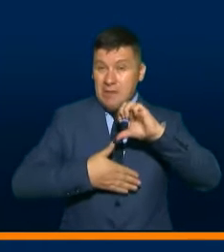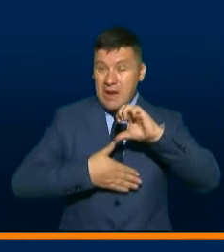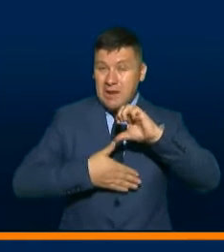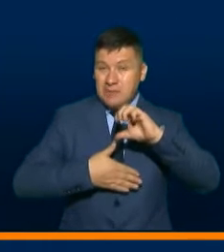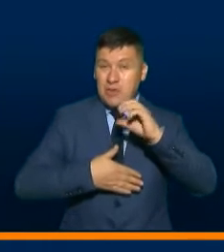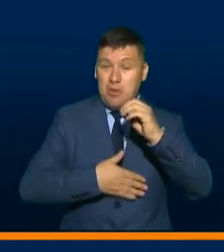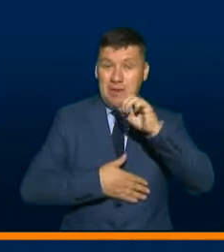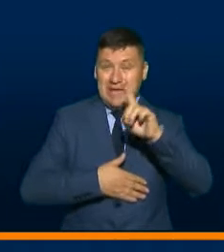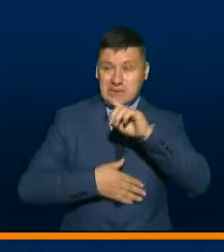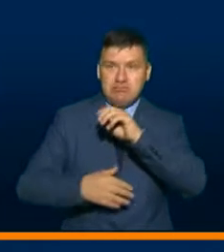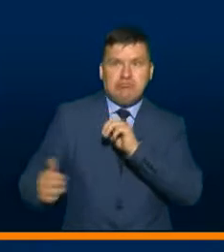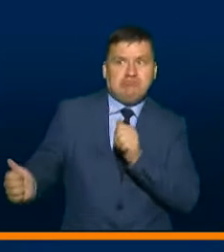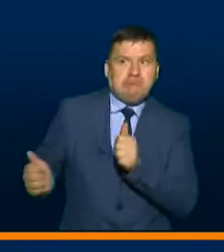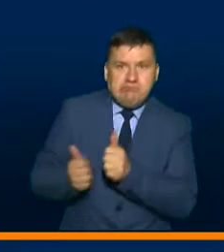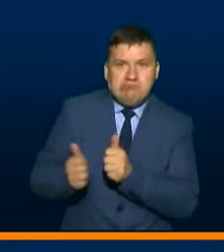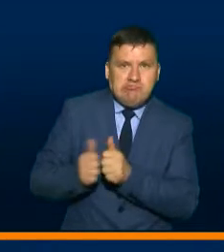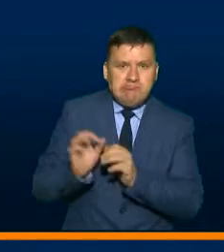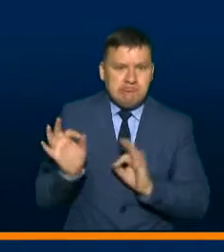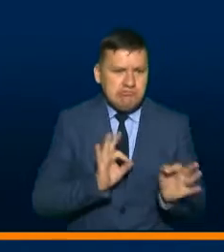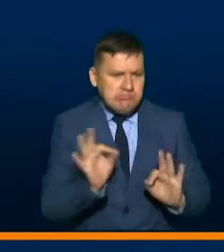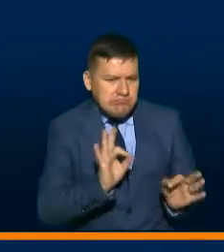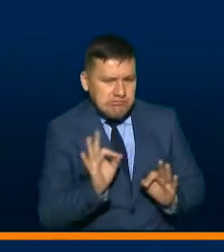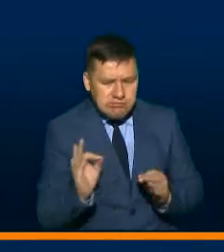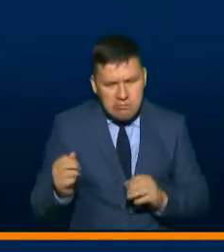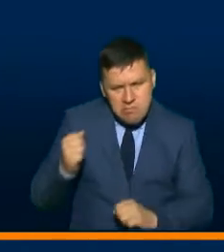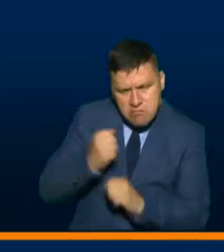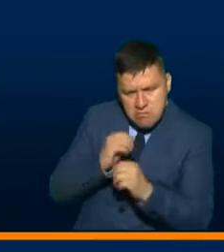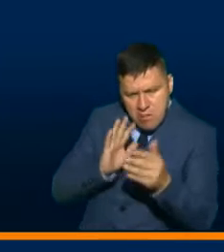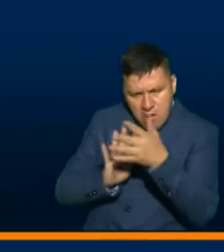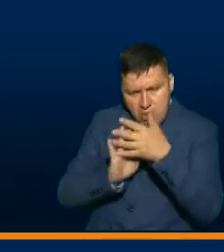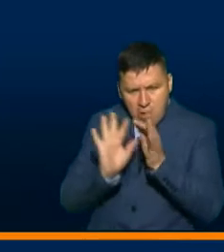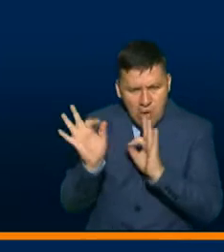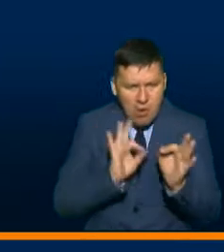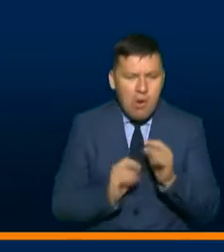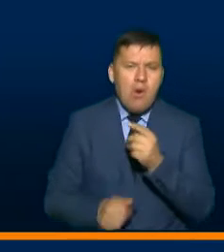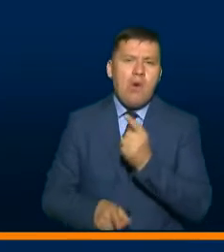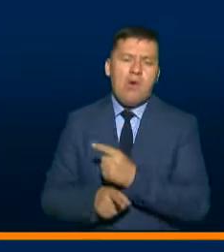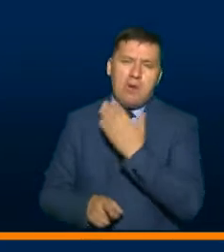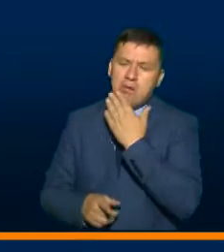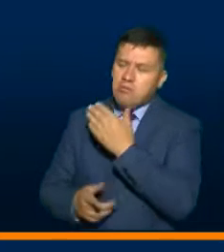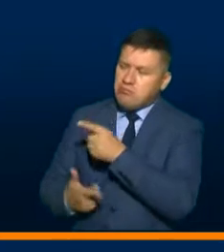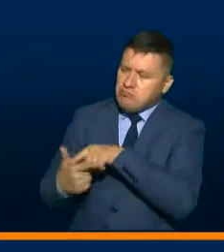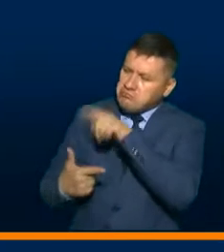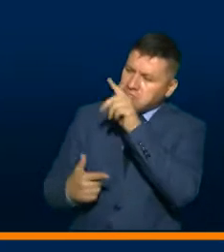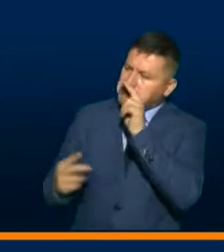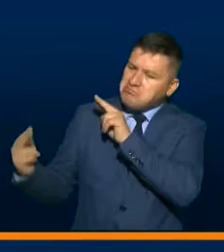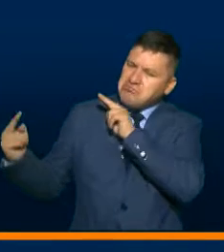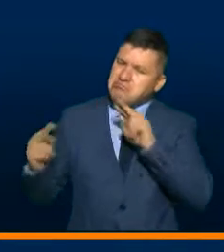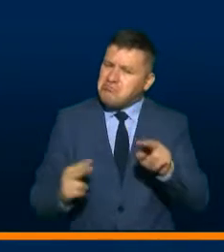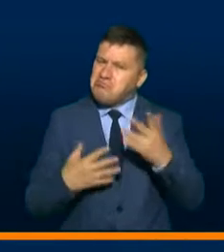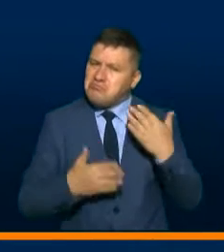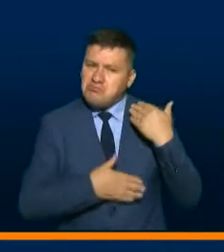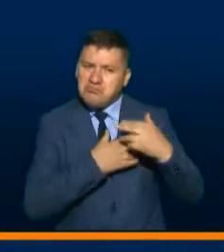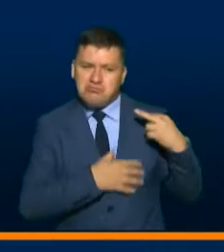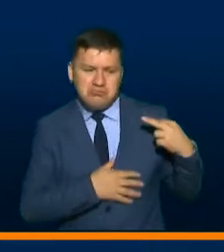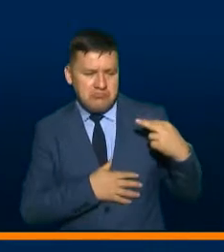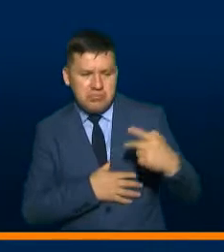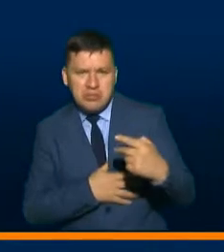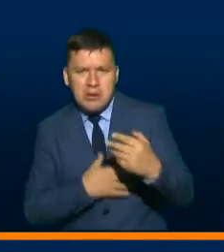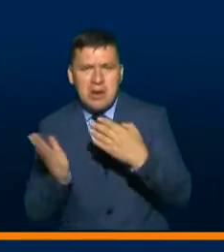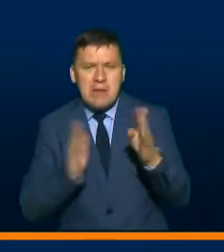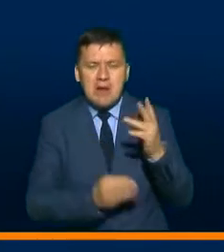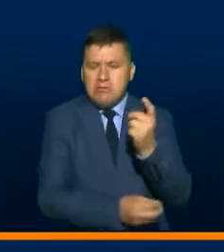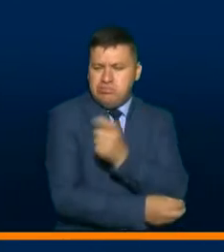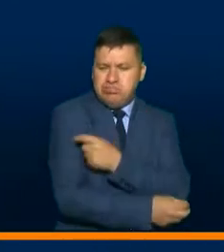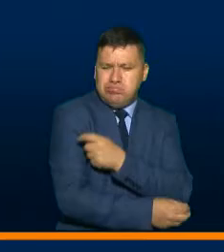nos han acompañado en el diseño de esta estrategia ya mí me gustaría tener su balance de cómo ve en la evolución del plan de vacunación